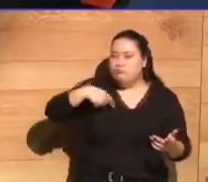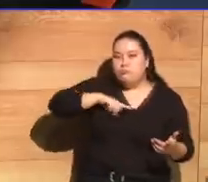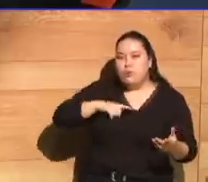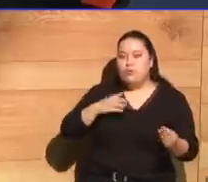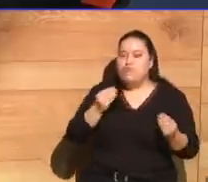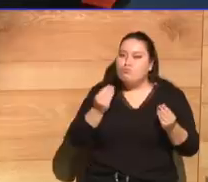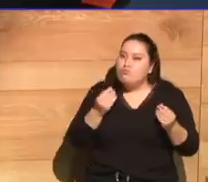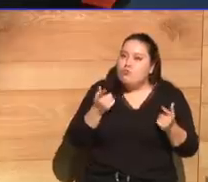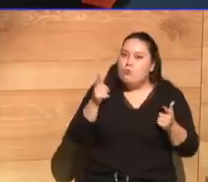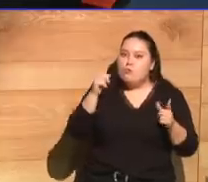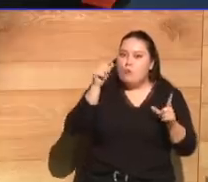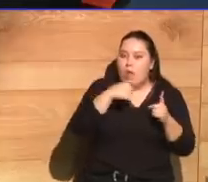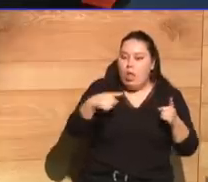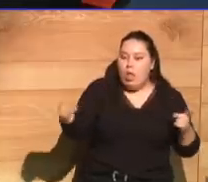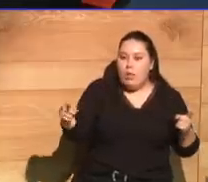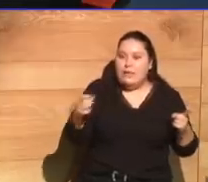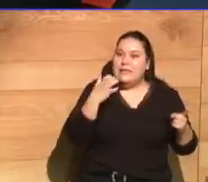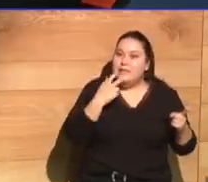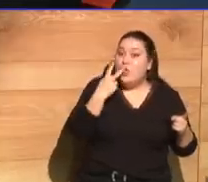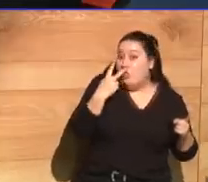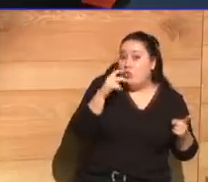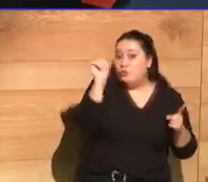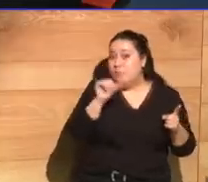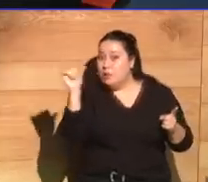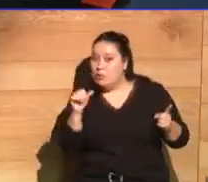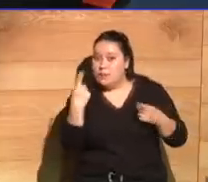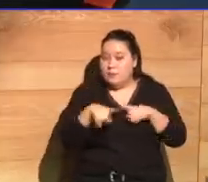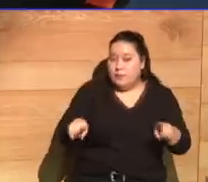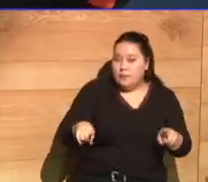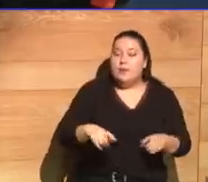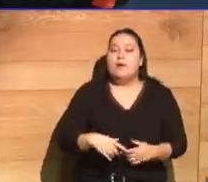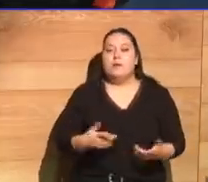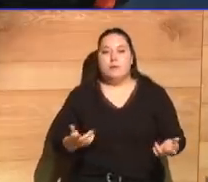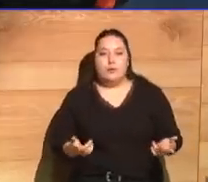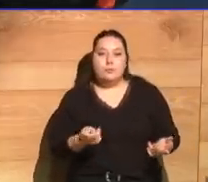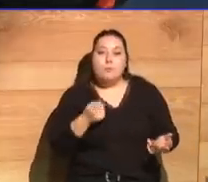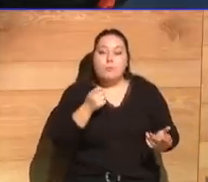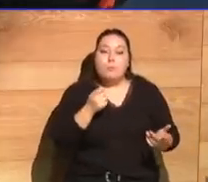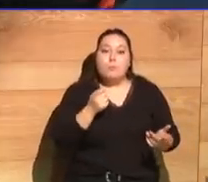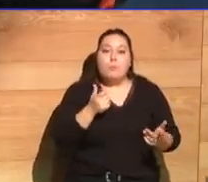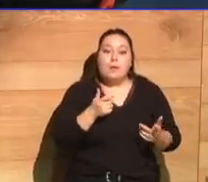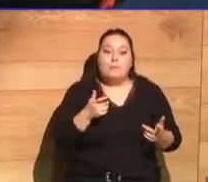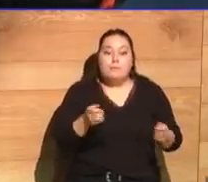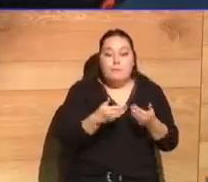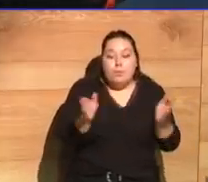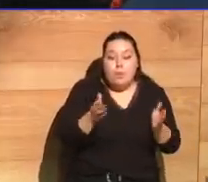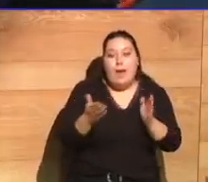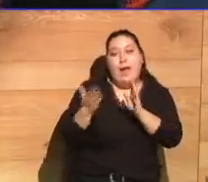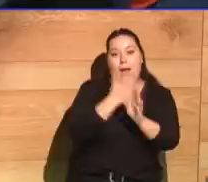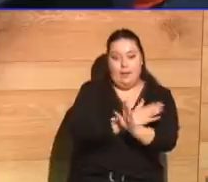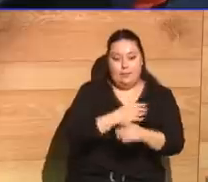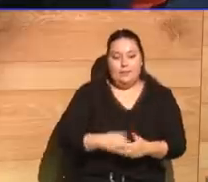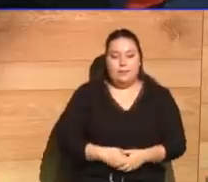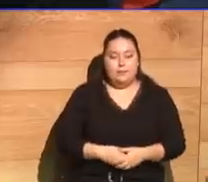mucho metraje, ¿y si sacamos dos películas? Uh-huh. Y entonces, poquito antes del estreno, fue